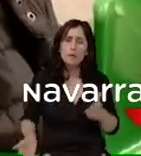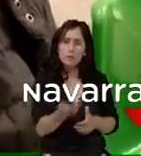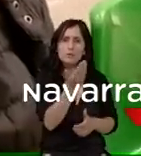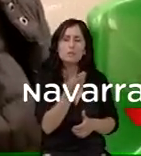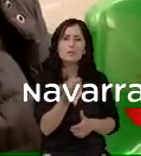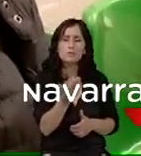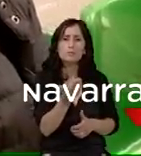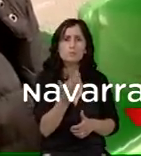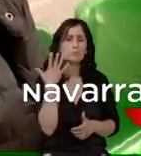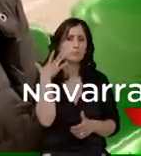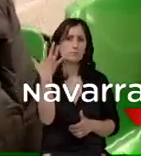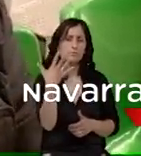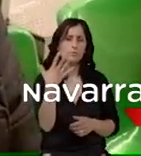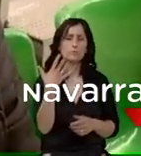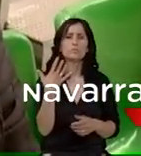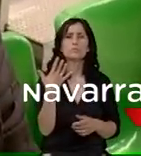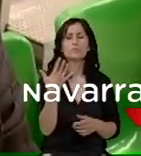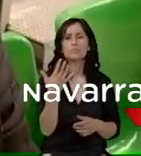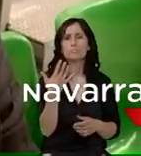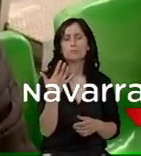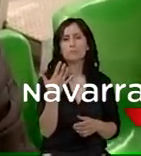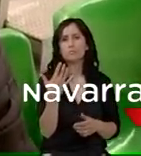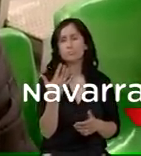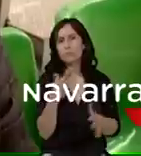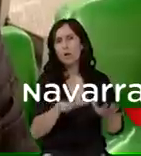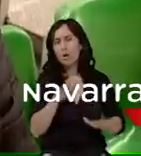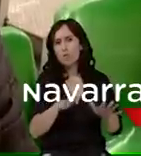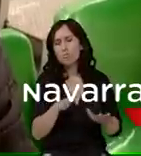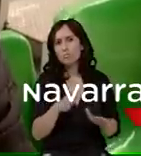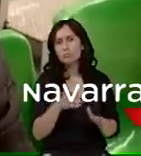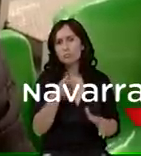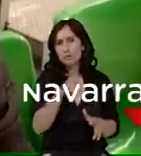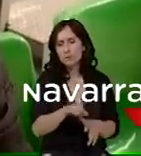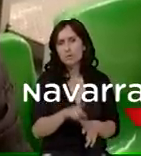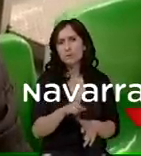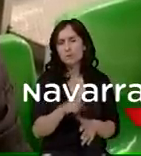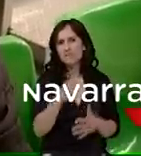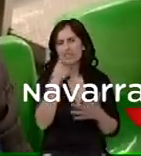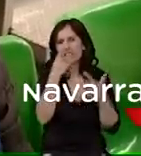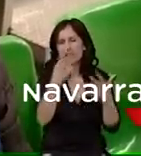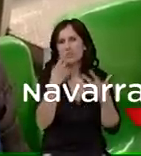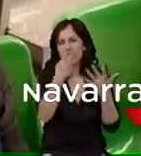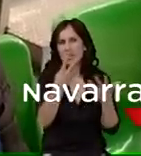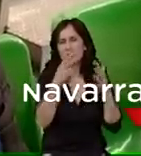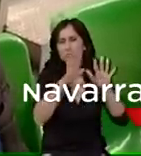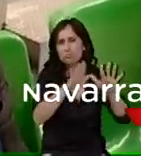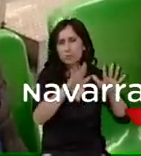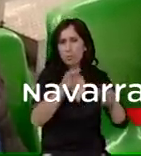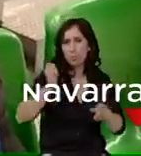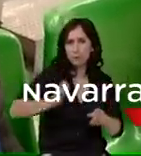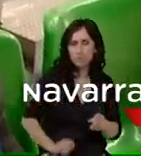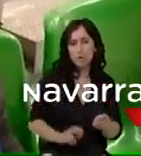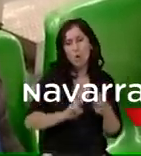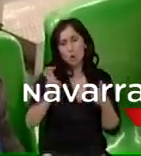debutado como profesionales. Incluso, pues alguno ha estado incluso seis o siete años como profesional, otros no han